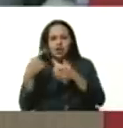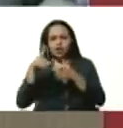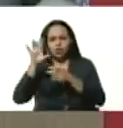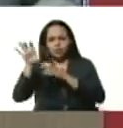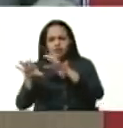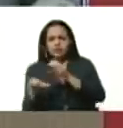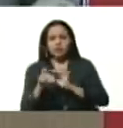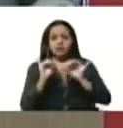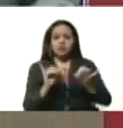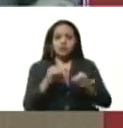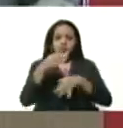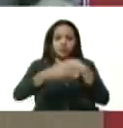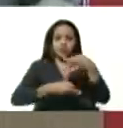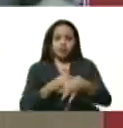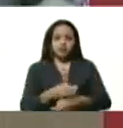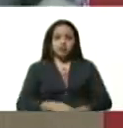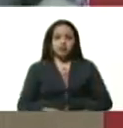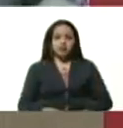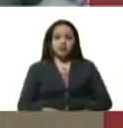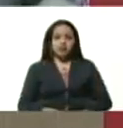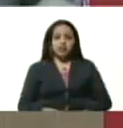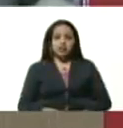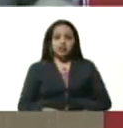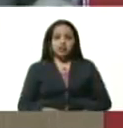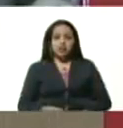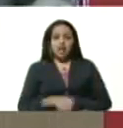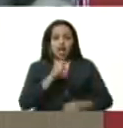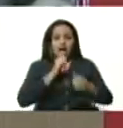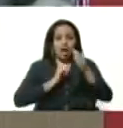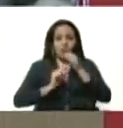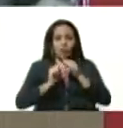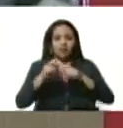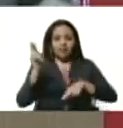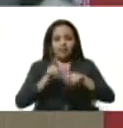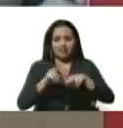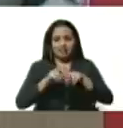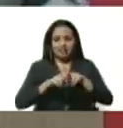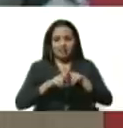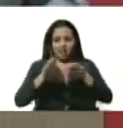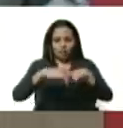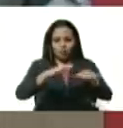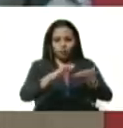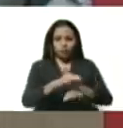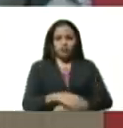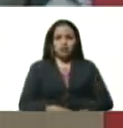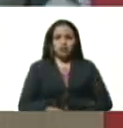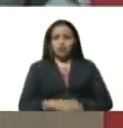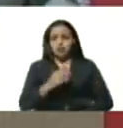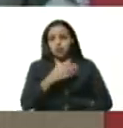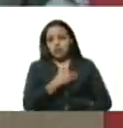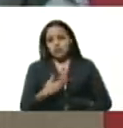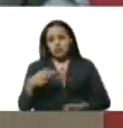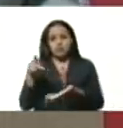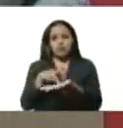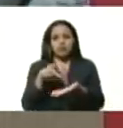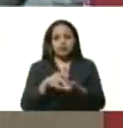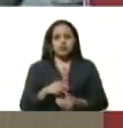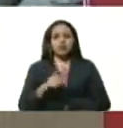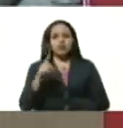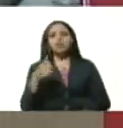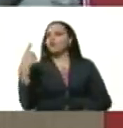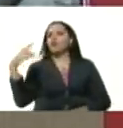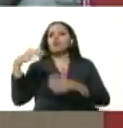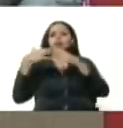conversar con ustedes, Black Waters declinó de participar en esa operación. Y además de Blackwater y además de